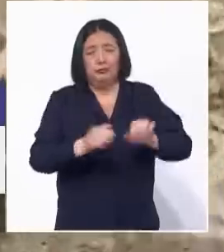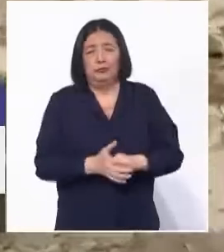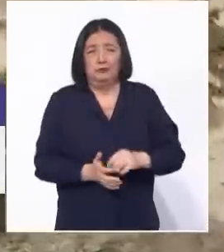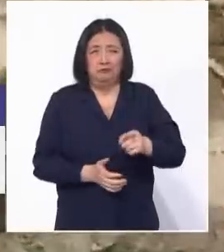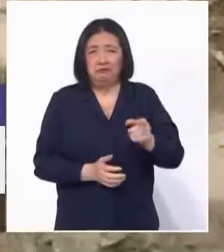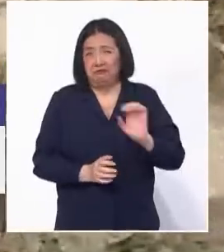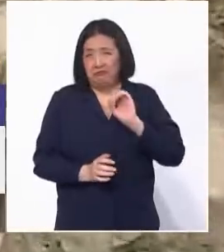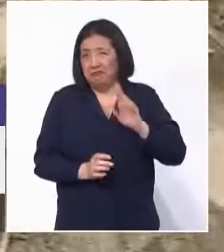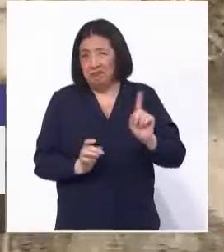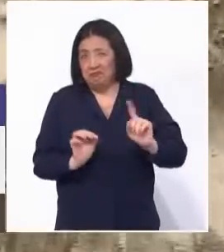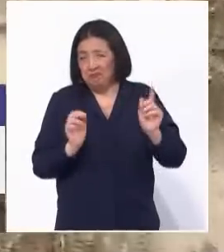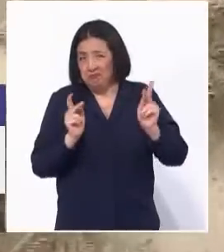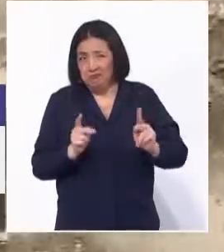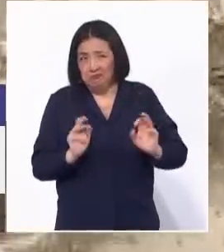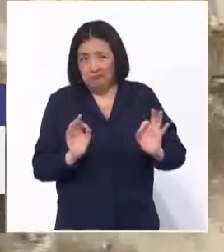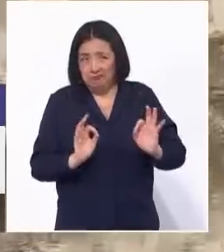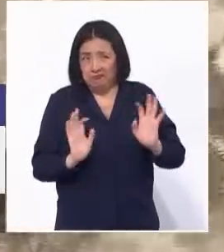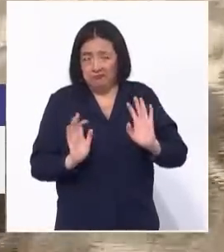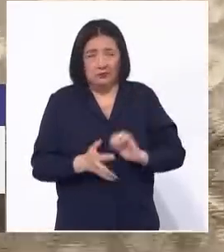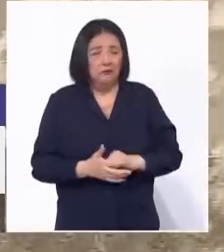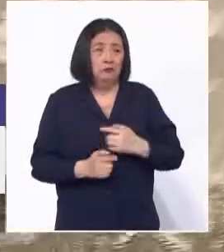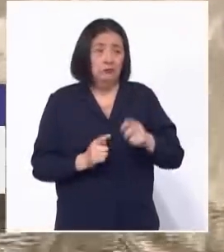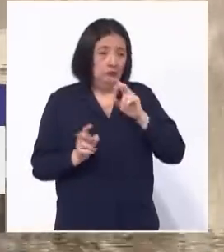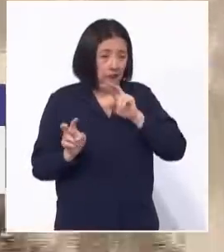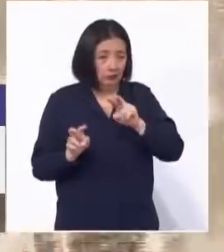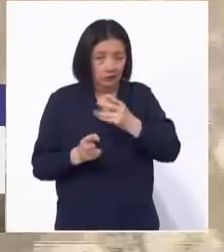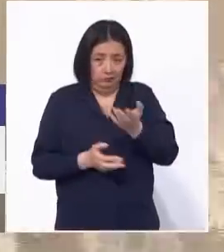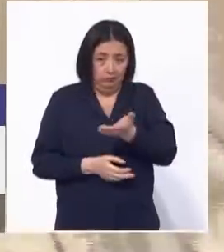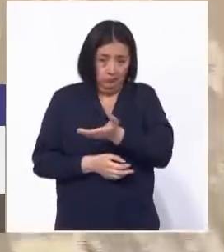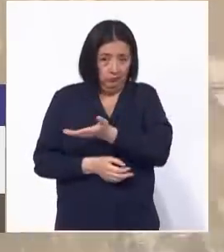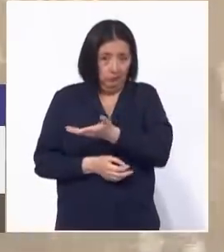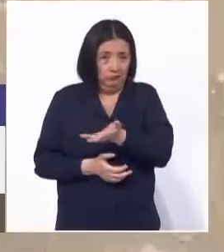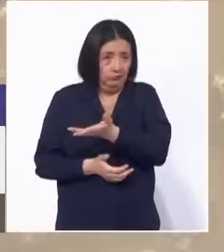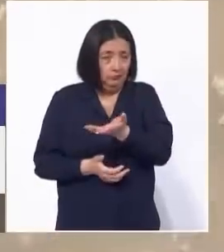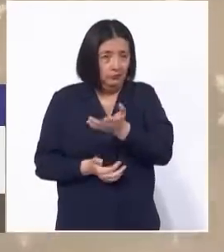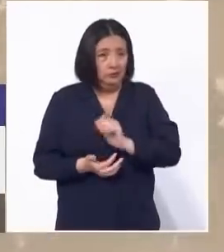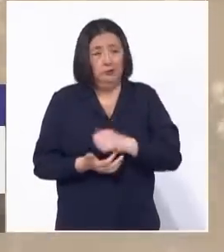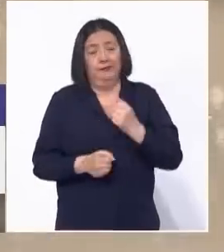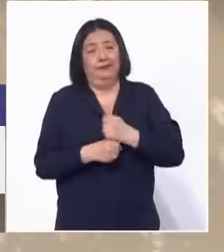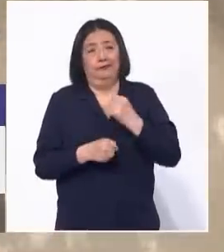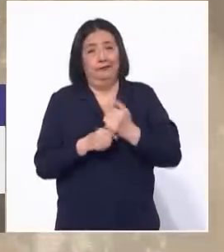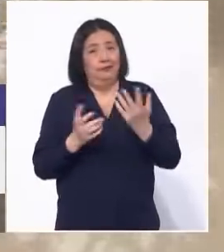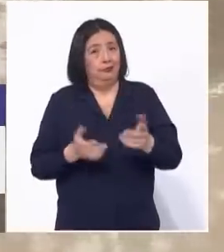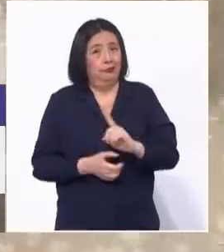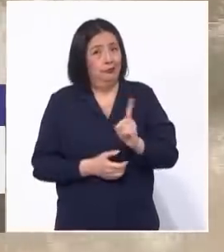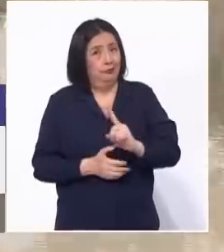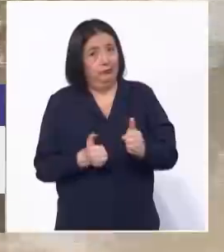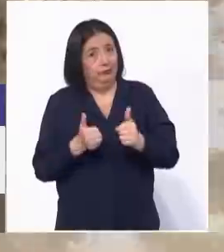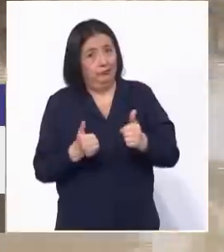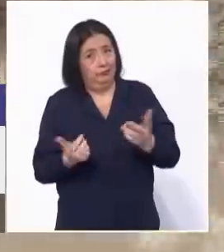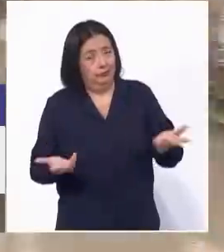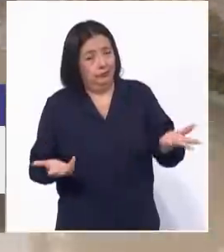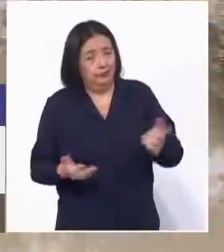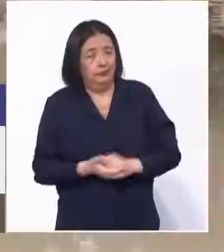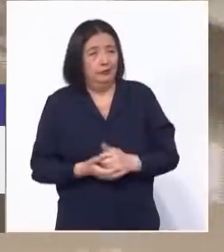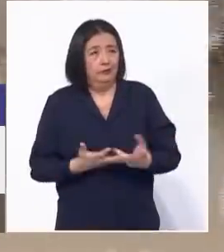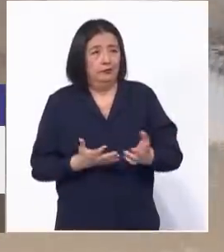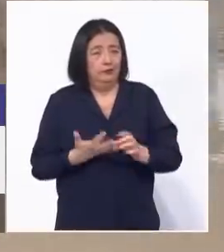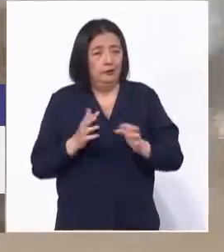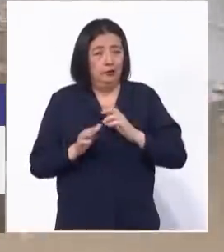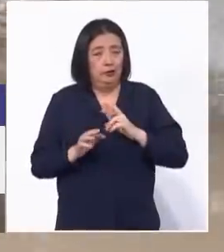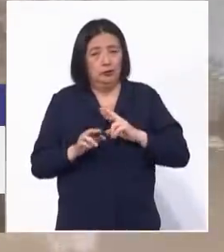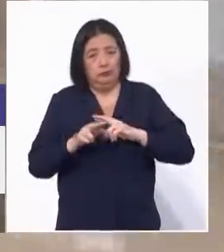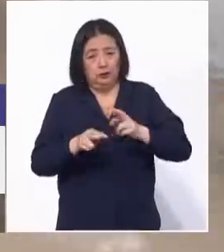a suceder estas cosas, pero ustedes ven el resultado de que los trabajos no han resultado, lo ha desbordado